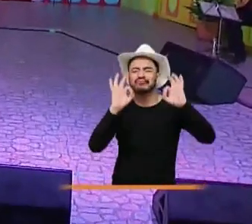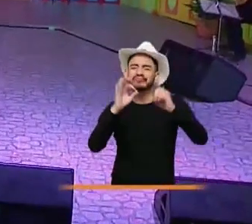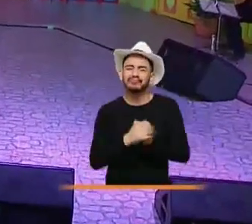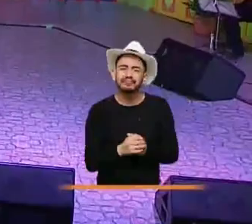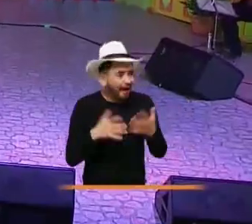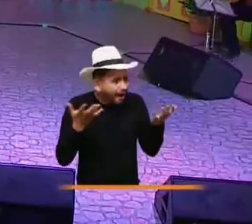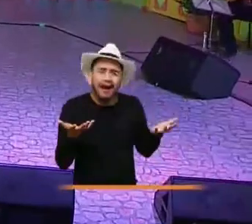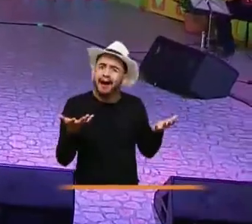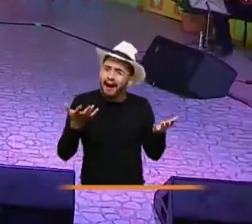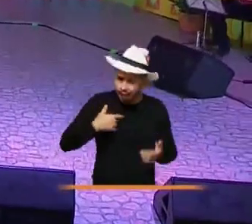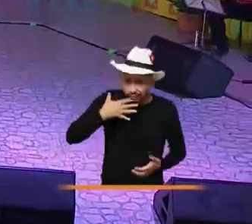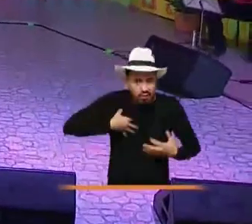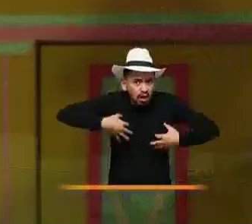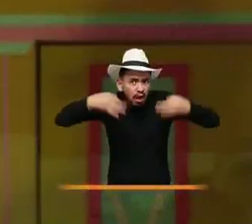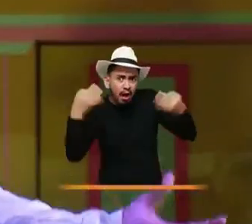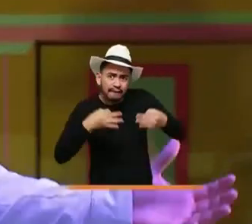no se vuelve